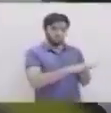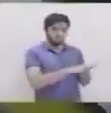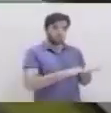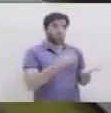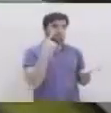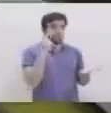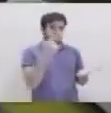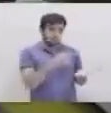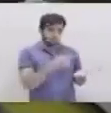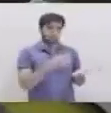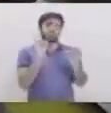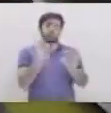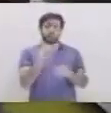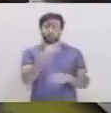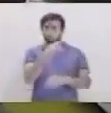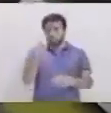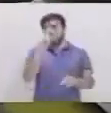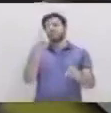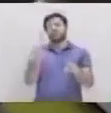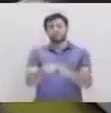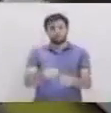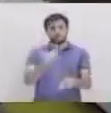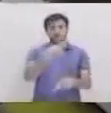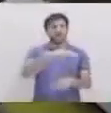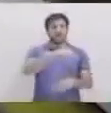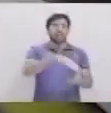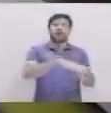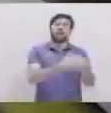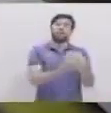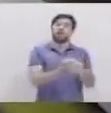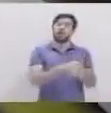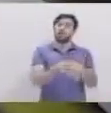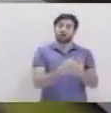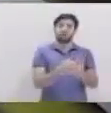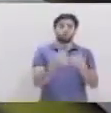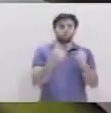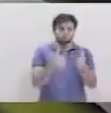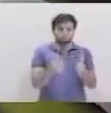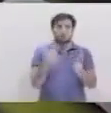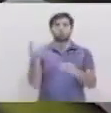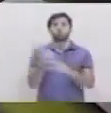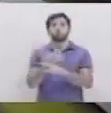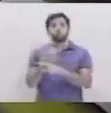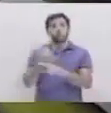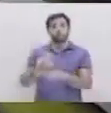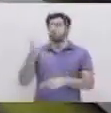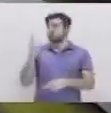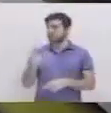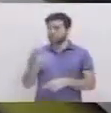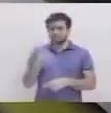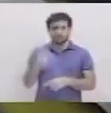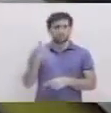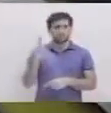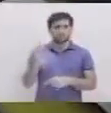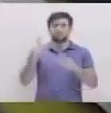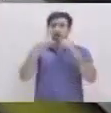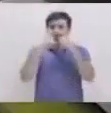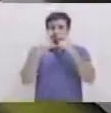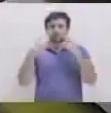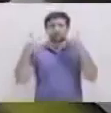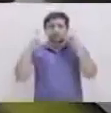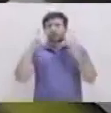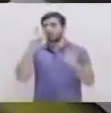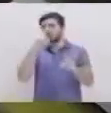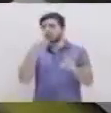manos. Recuerden a todos en casa lavarse muy bien las manos, hacerlo constantemente, utilizar siempre su